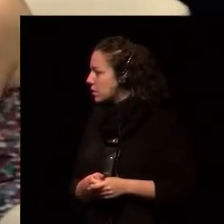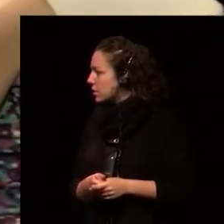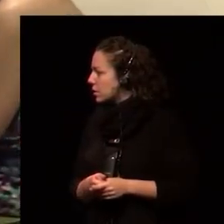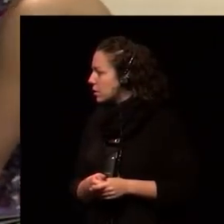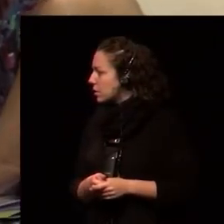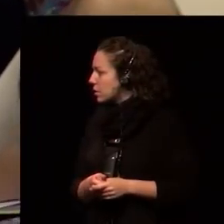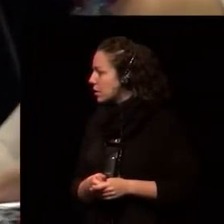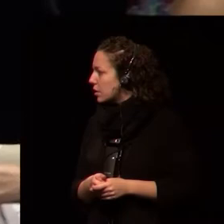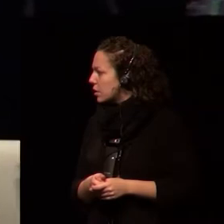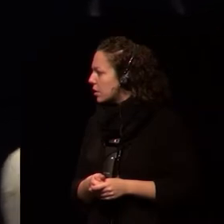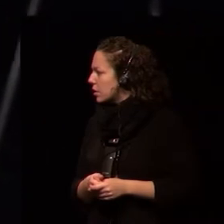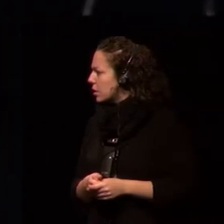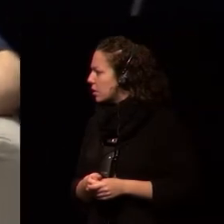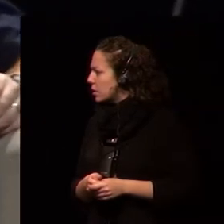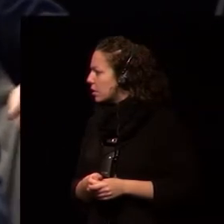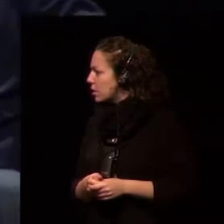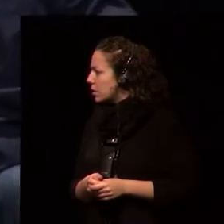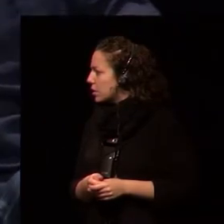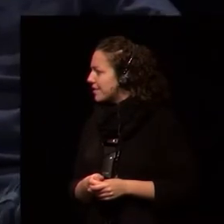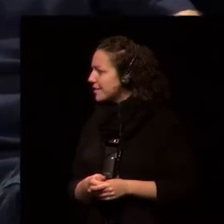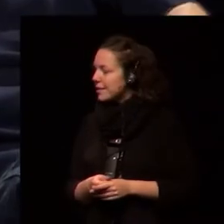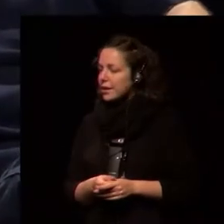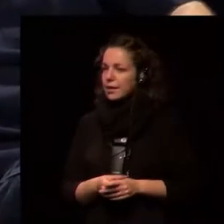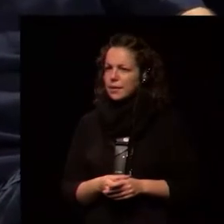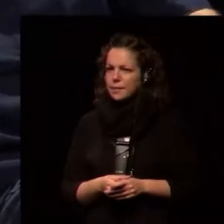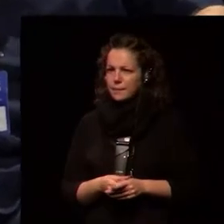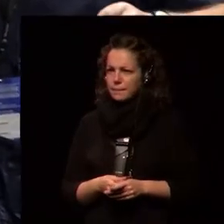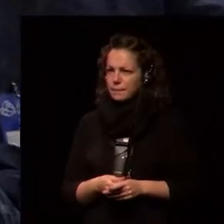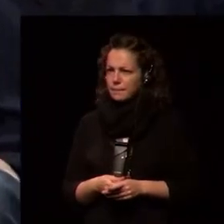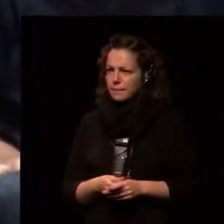¿Me puedo? Ah, sí. Eco.